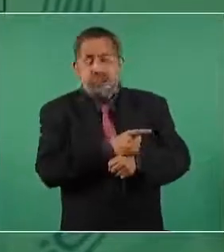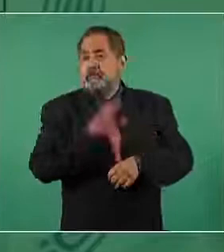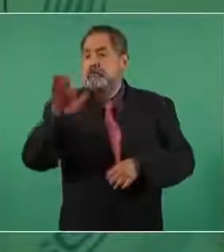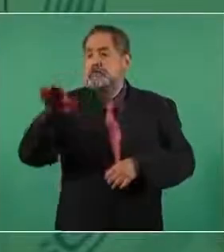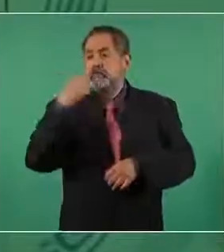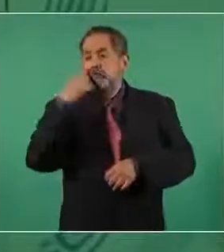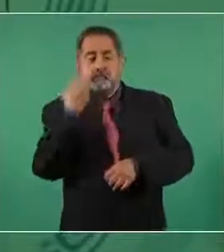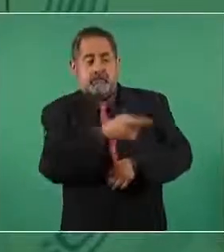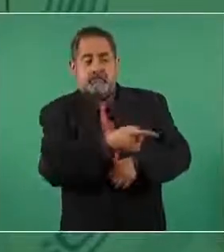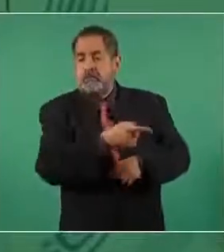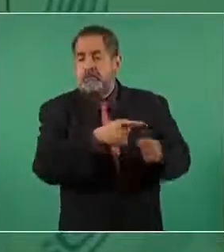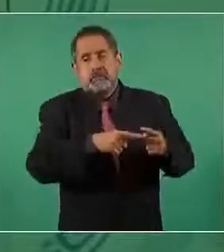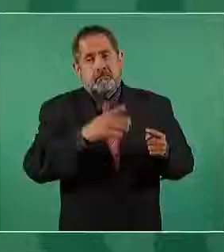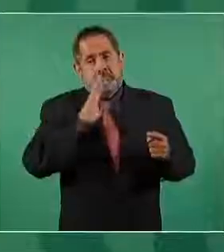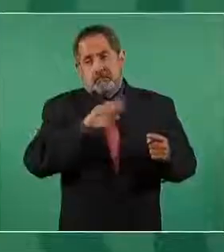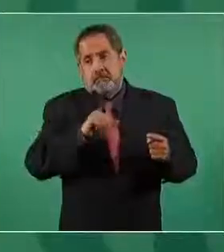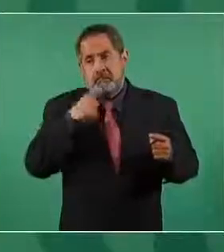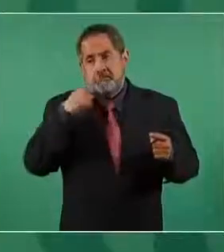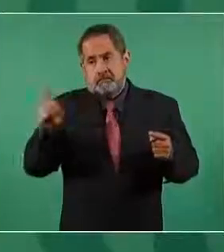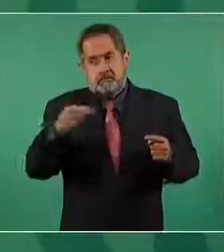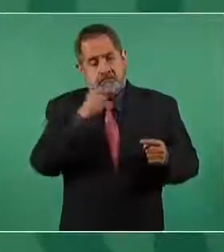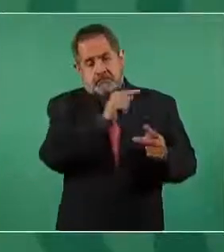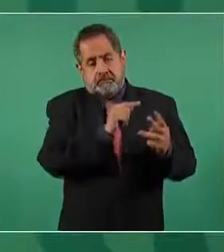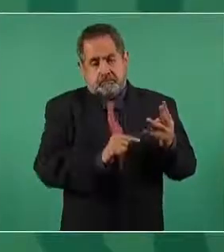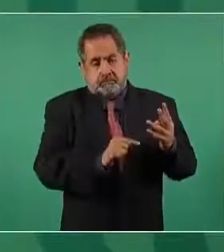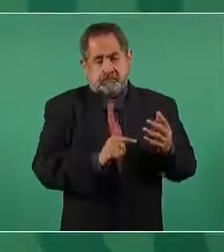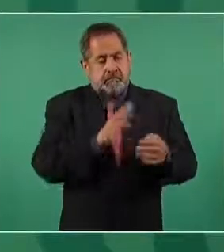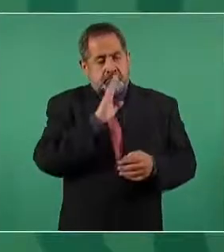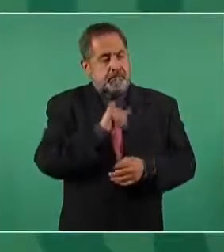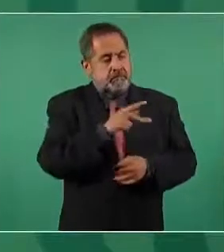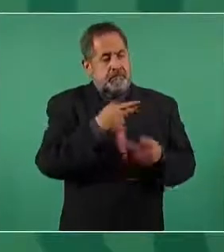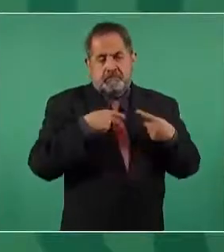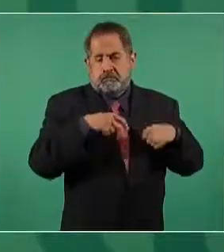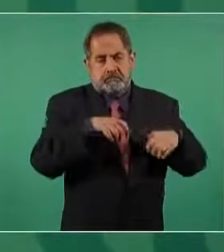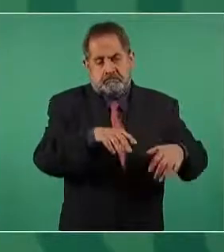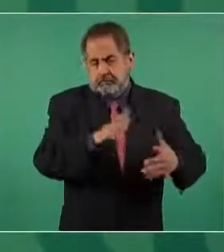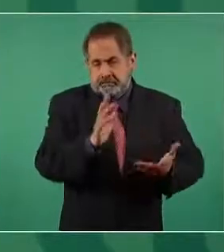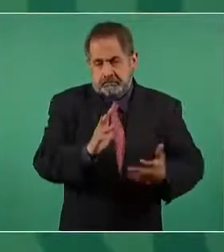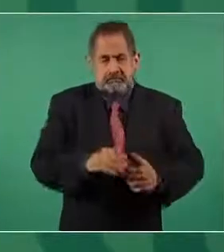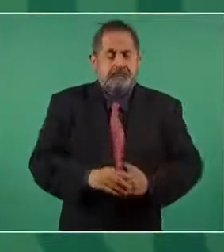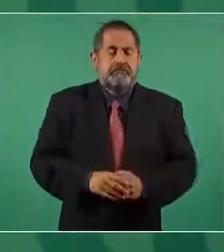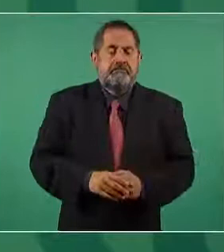servidores públicos. Nada más que también